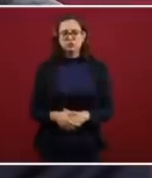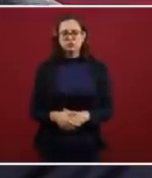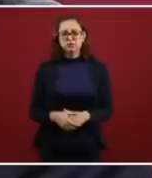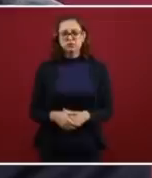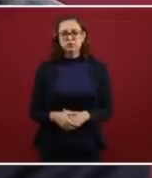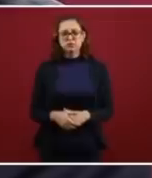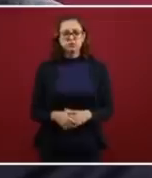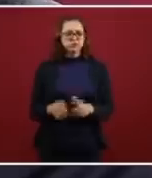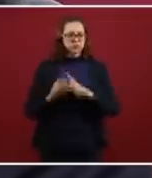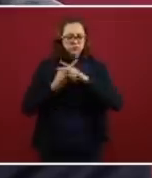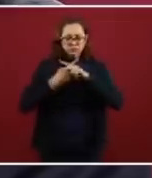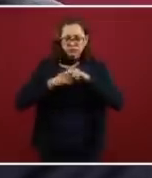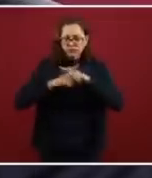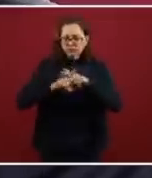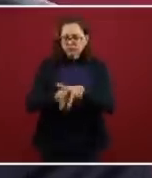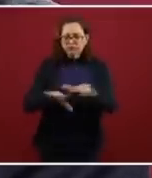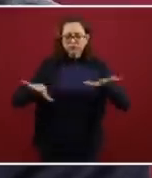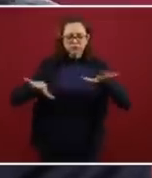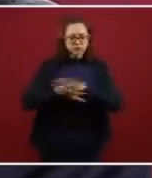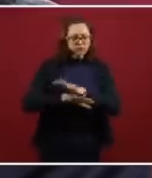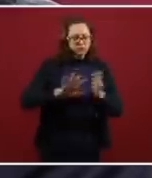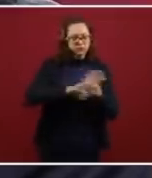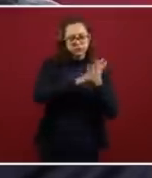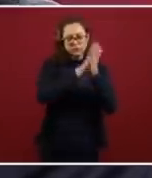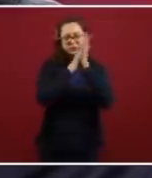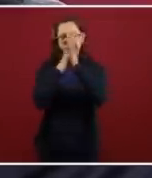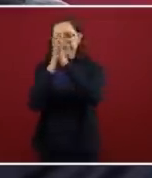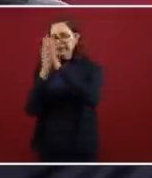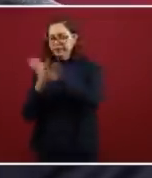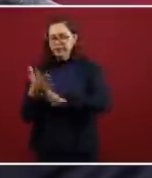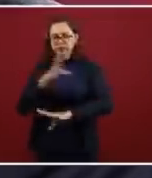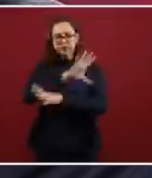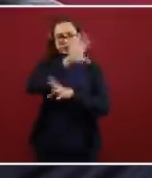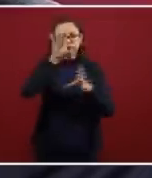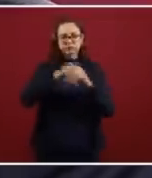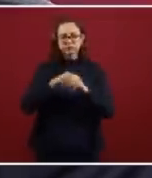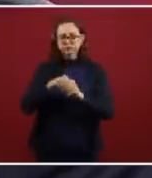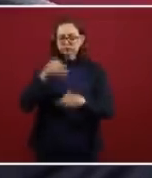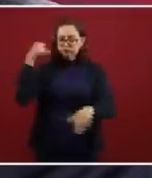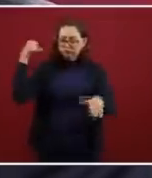un cambio, una reforma en lo laboral, profunda,